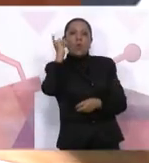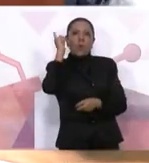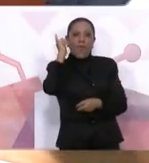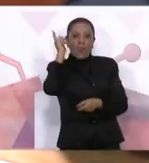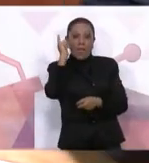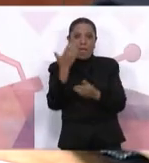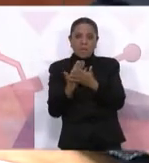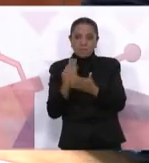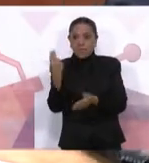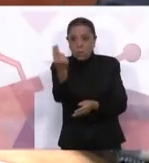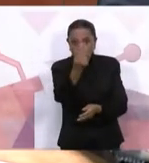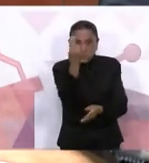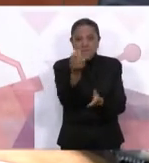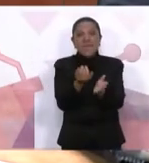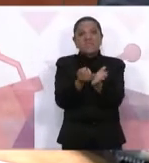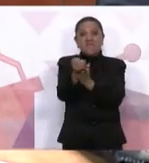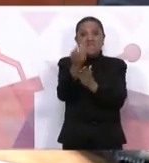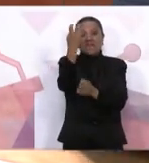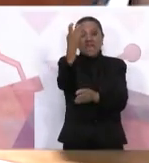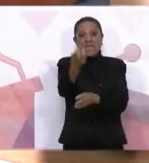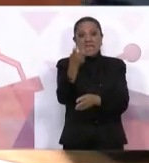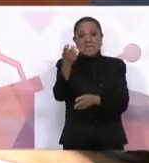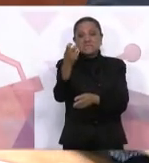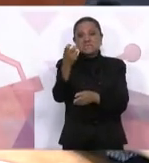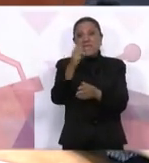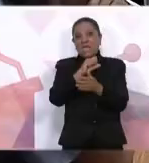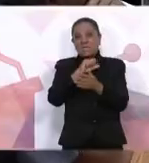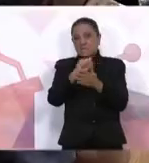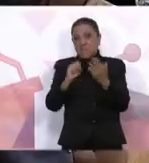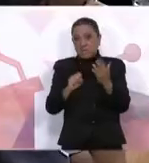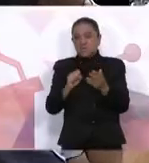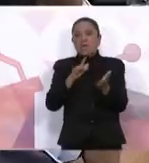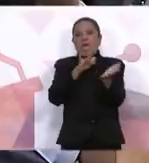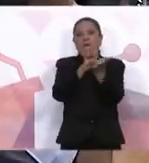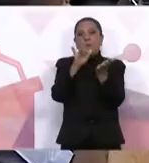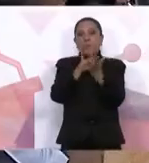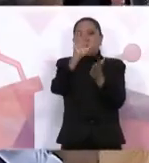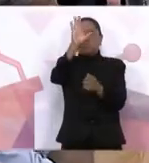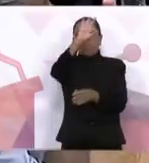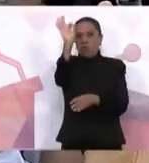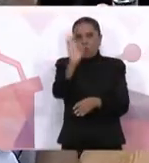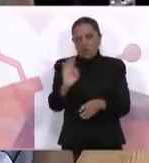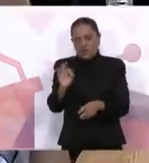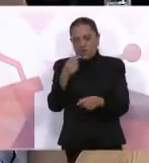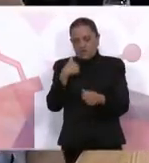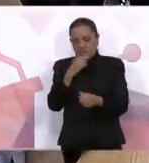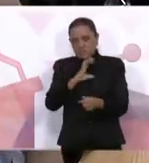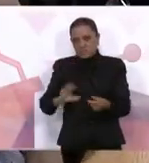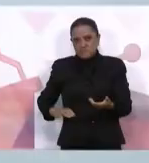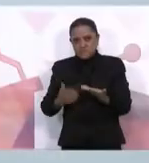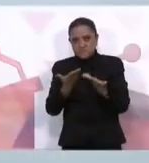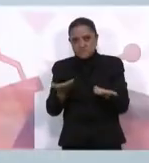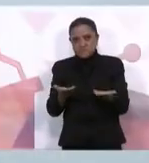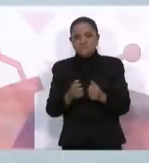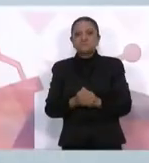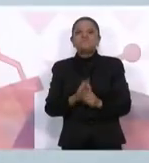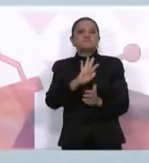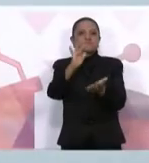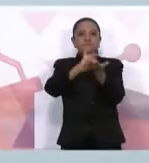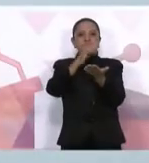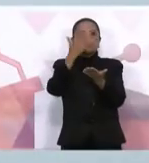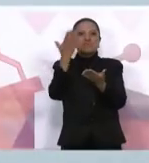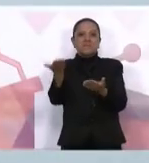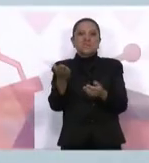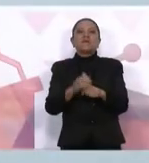esta situación apoyando una oferta gracias gracias candidato mario rojas candidato por el partido humanista ha